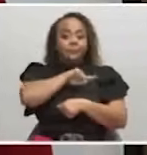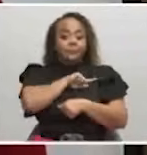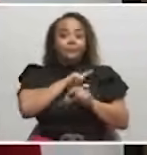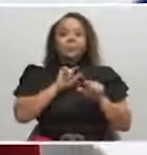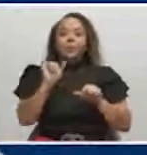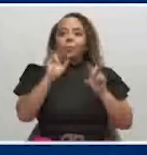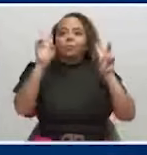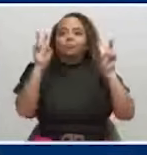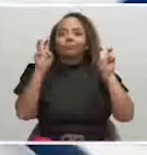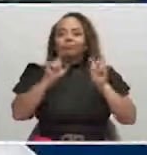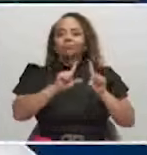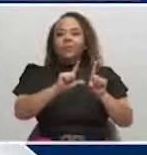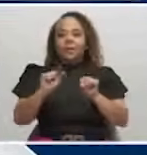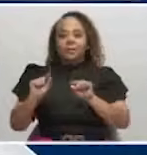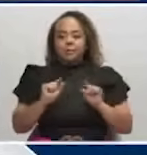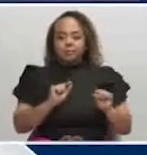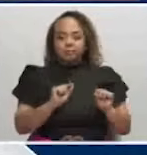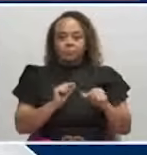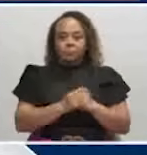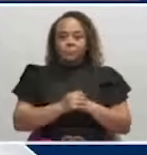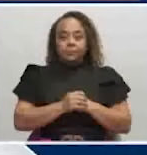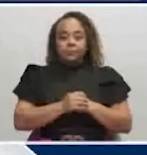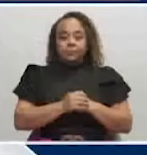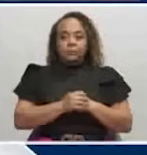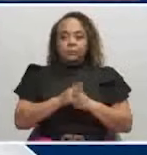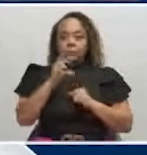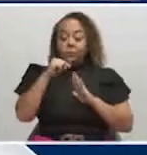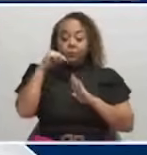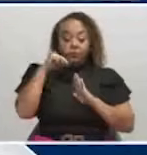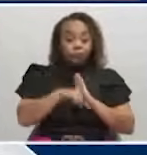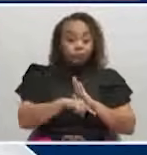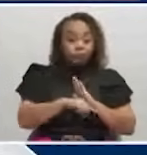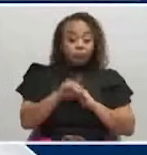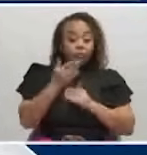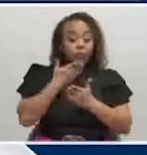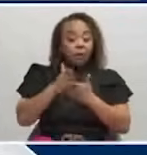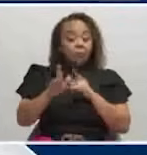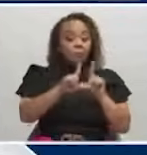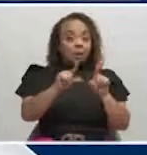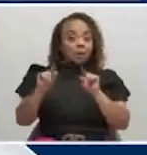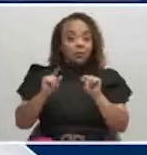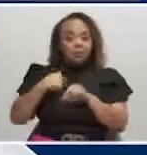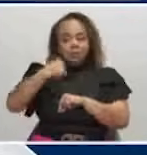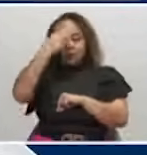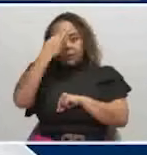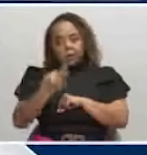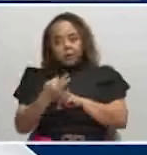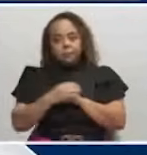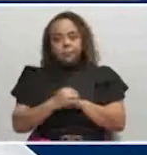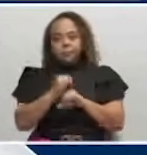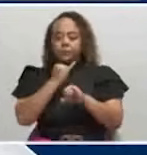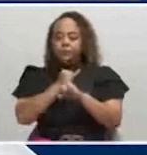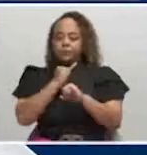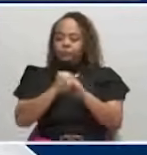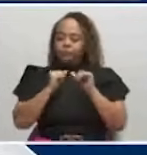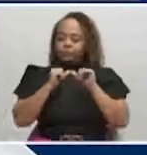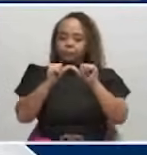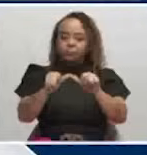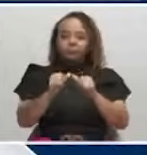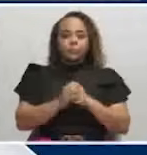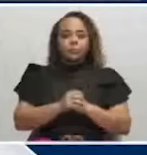cáncer. Porque si no metemos bisturí y no sacamos el cáncer, yo creo que la institución va a seguir